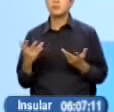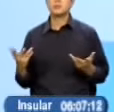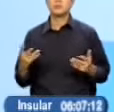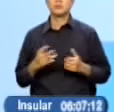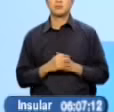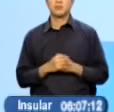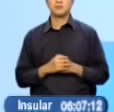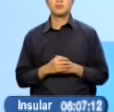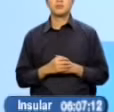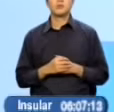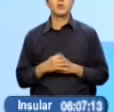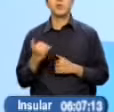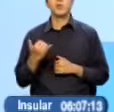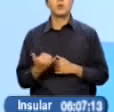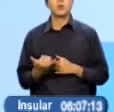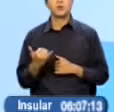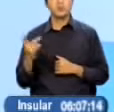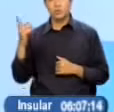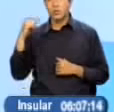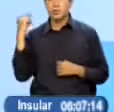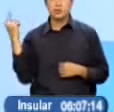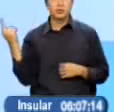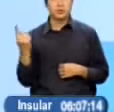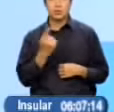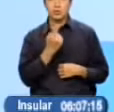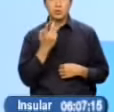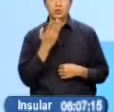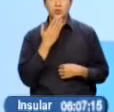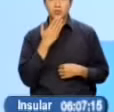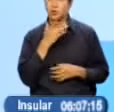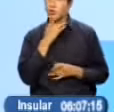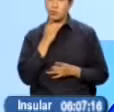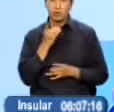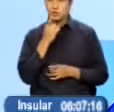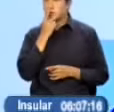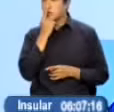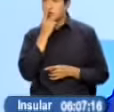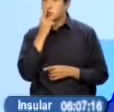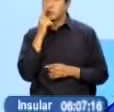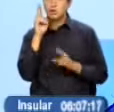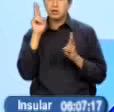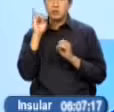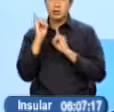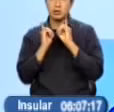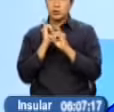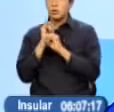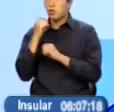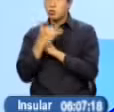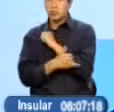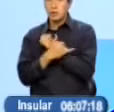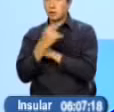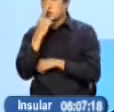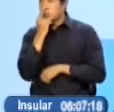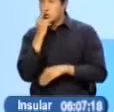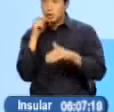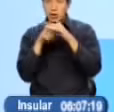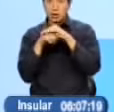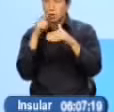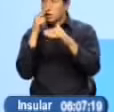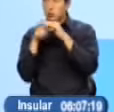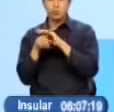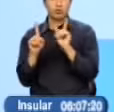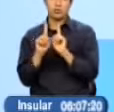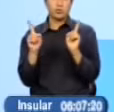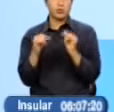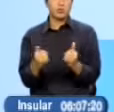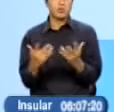algo que nosotros en general no nos gusta en mis cuadernos en los asuntos internos de los otros países esto es importante decirlo pero